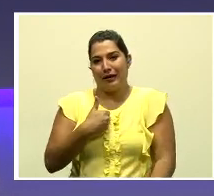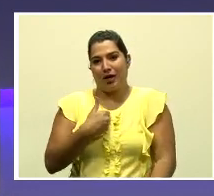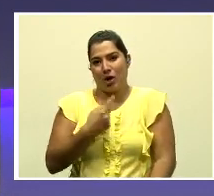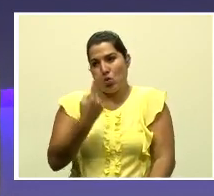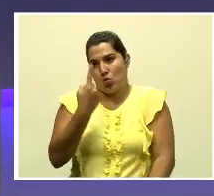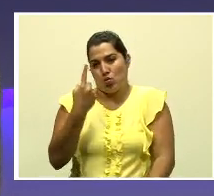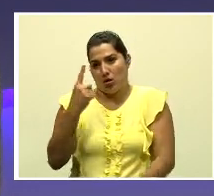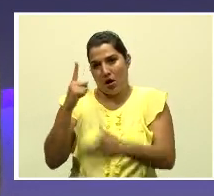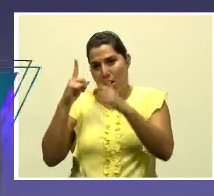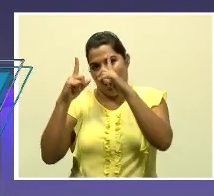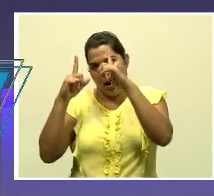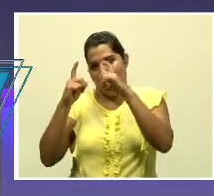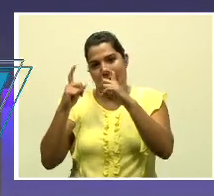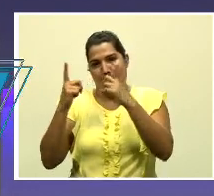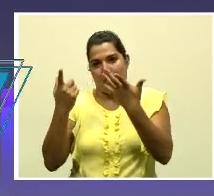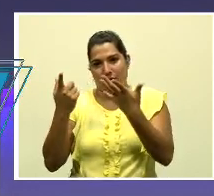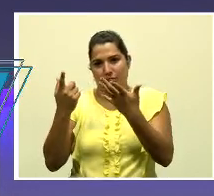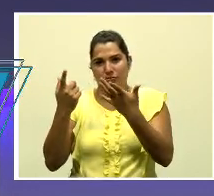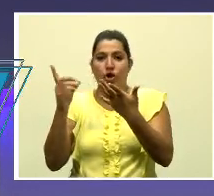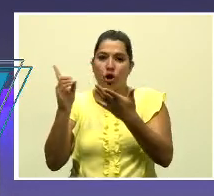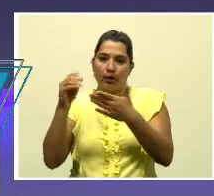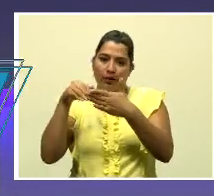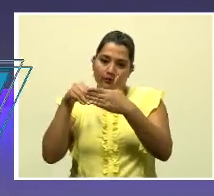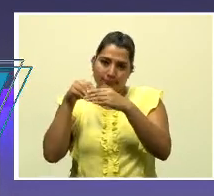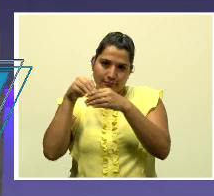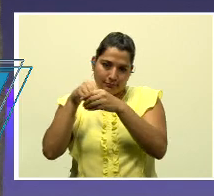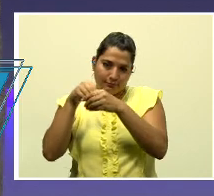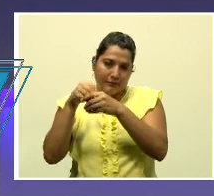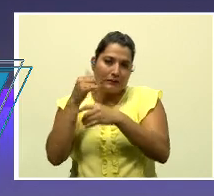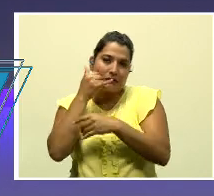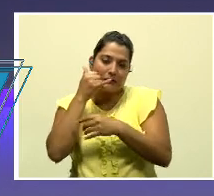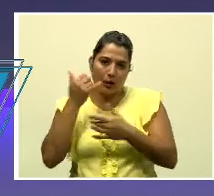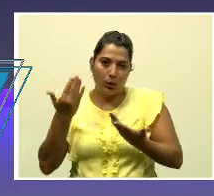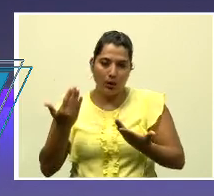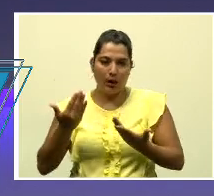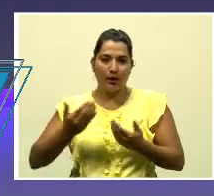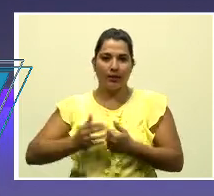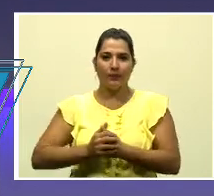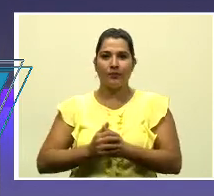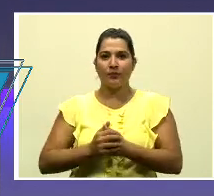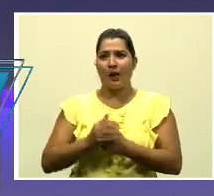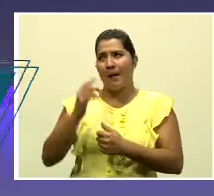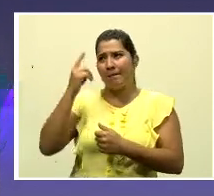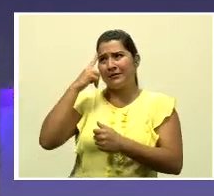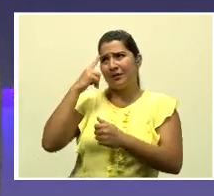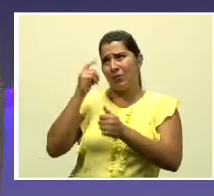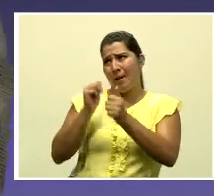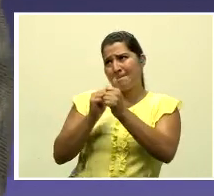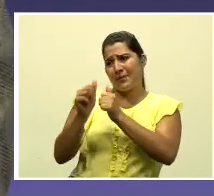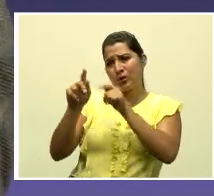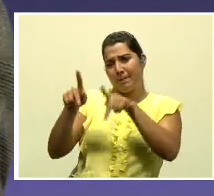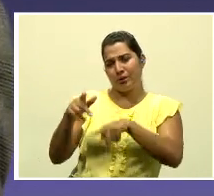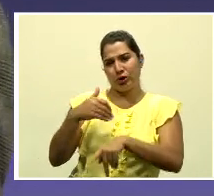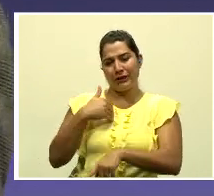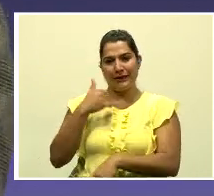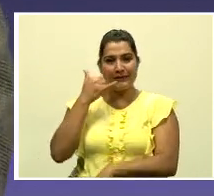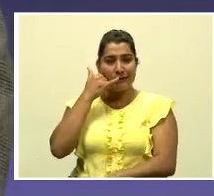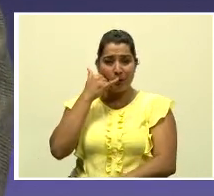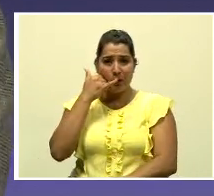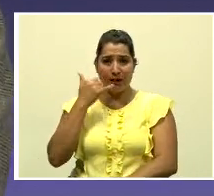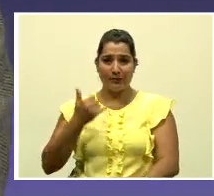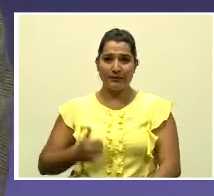una cámara a la mano en su celular, si pensamos que la mayoría de la gente tiene un celular, y